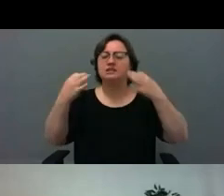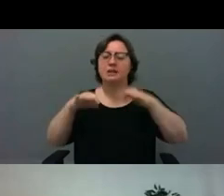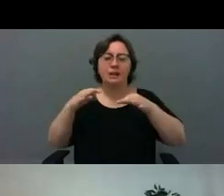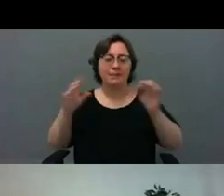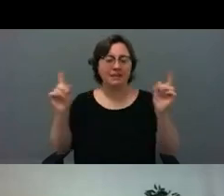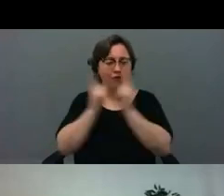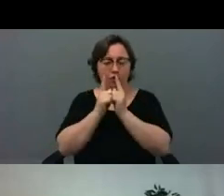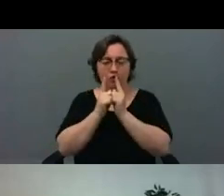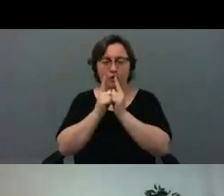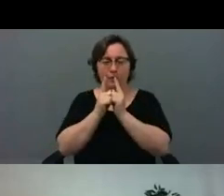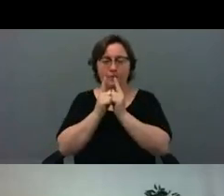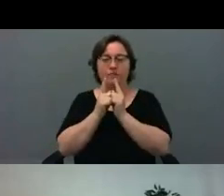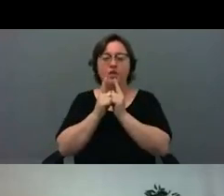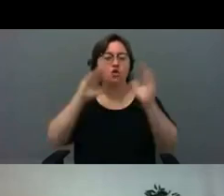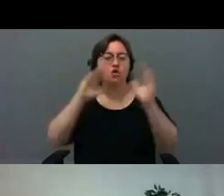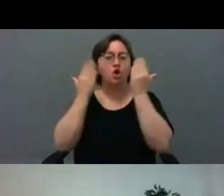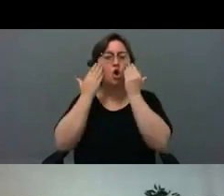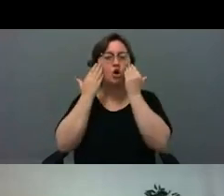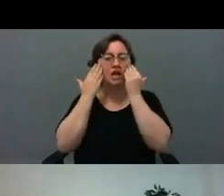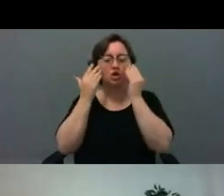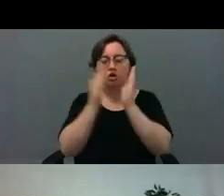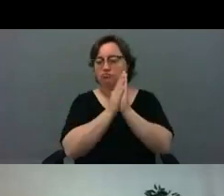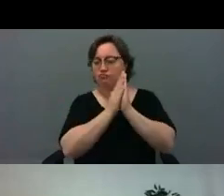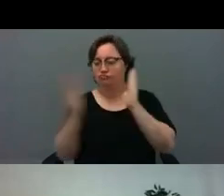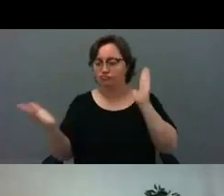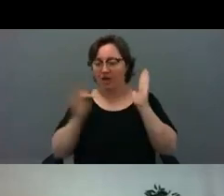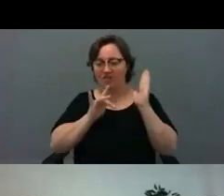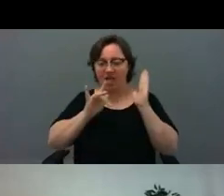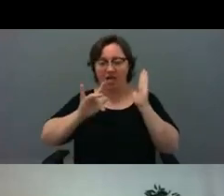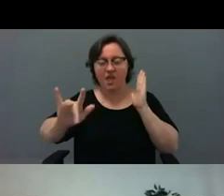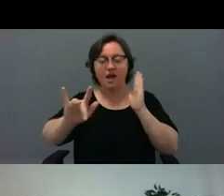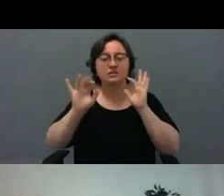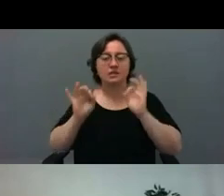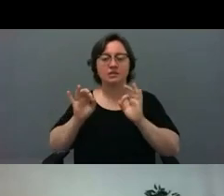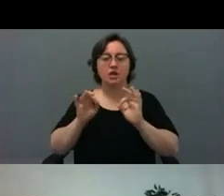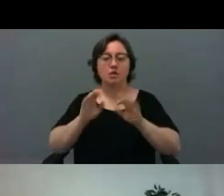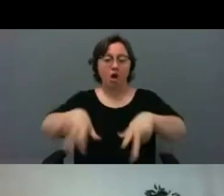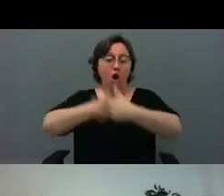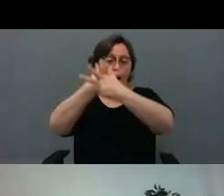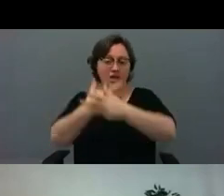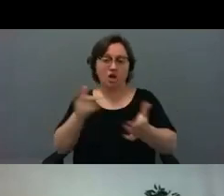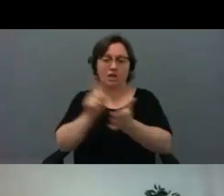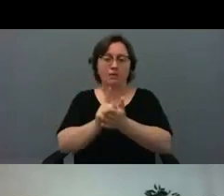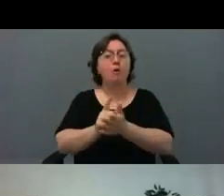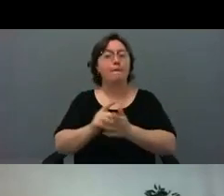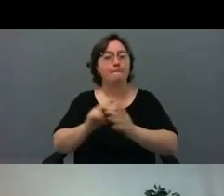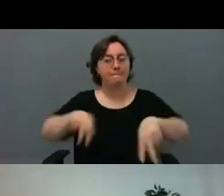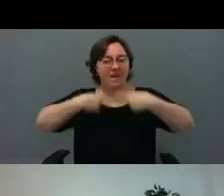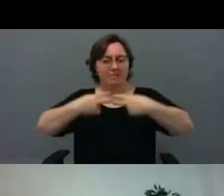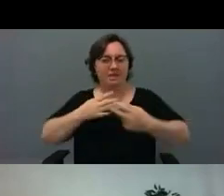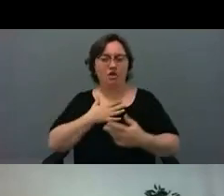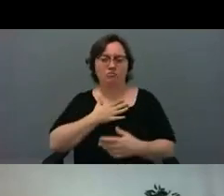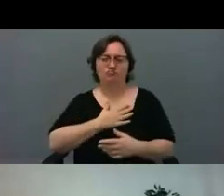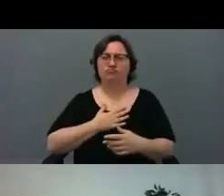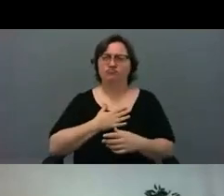que va a ser un congreso nuevamente, pues por vía online, pues que así nos lo permite. Yo estoy